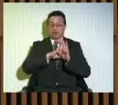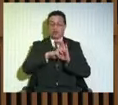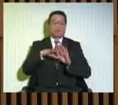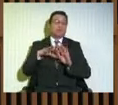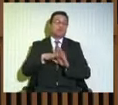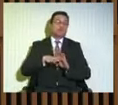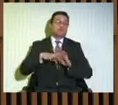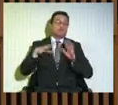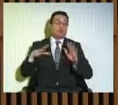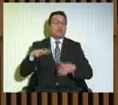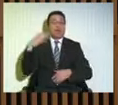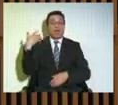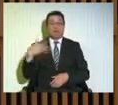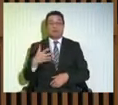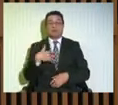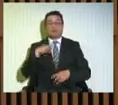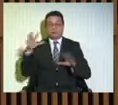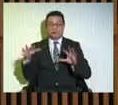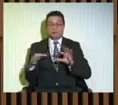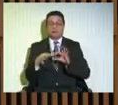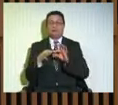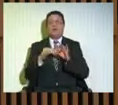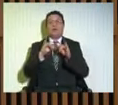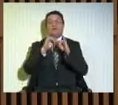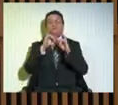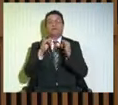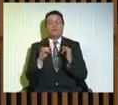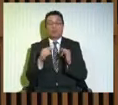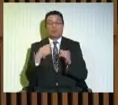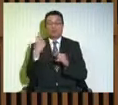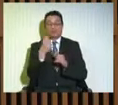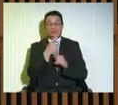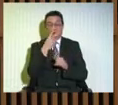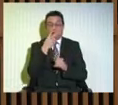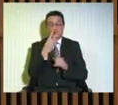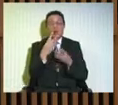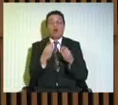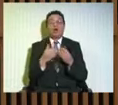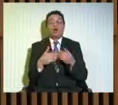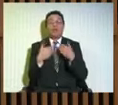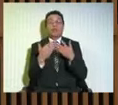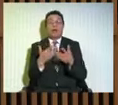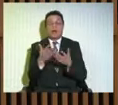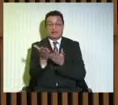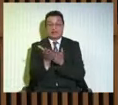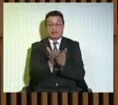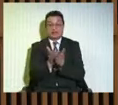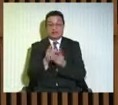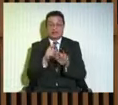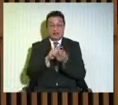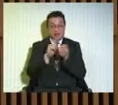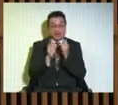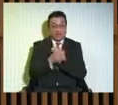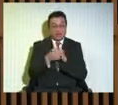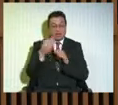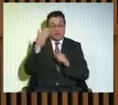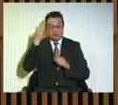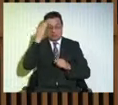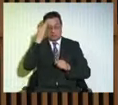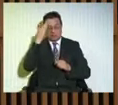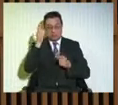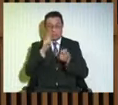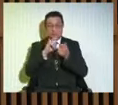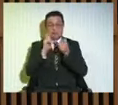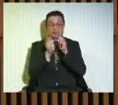emblemático y tiene que ver con la forma que nosotros vemos cómo se entrega un servicio. Cambiar la mentalidad de